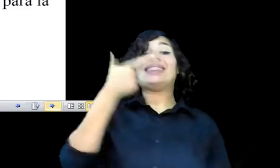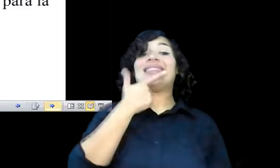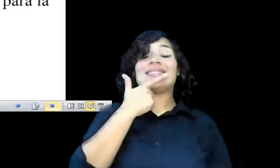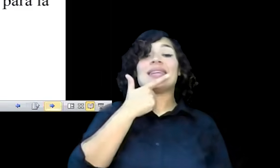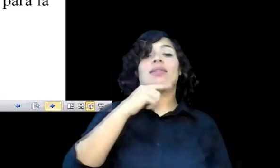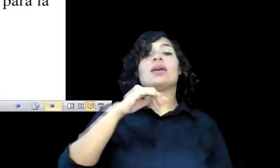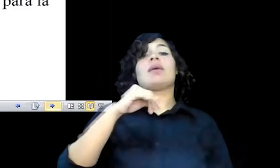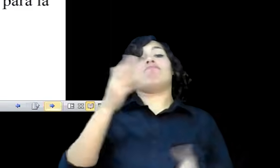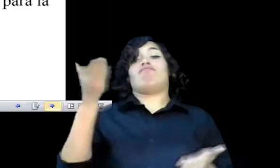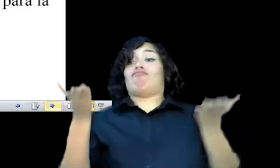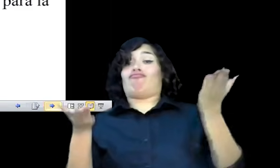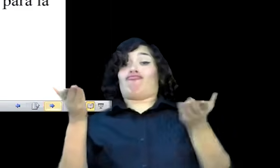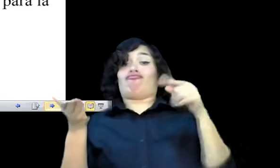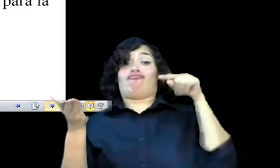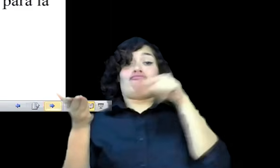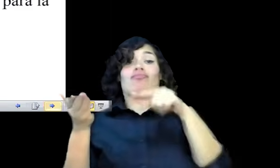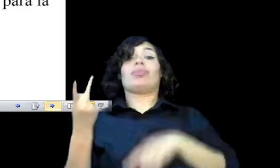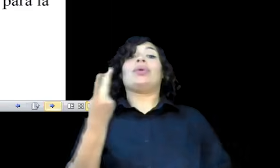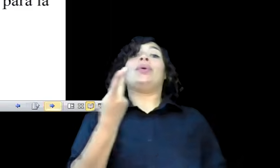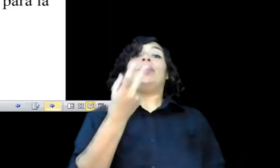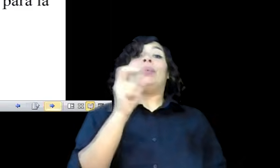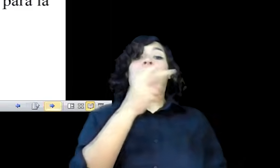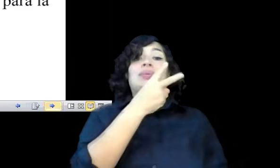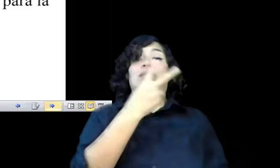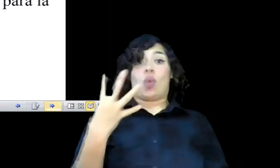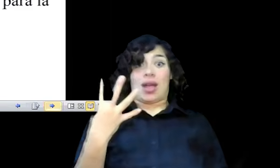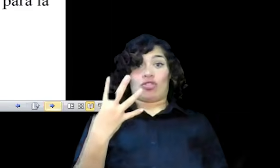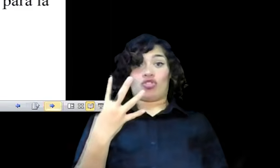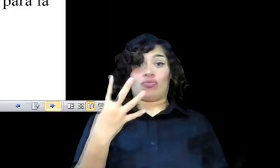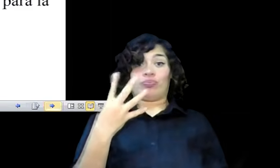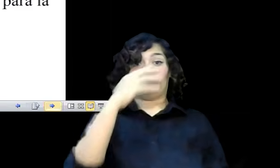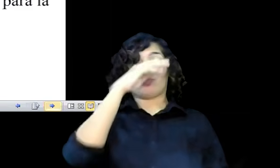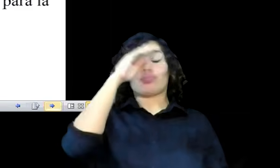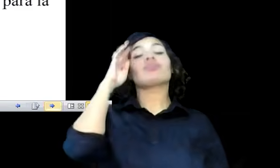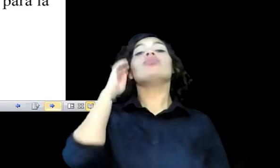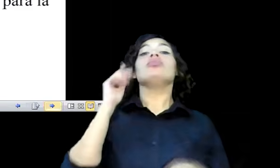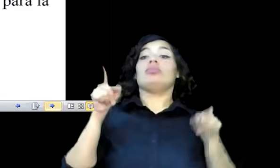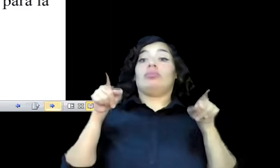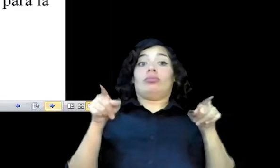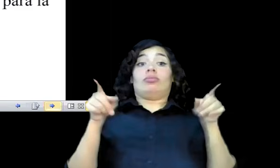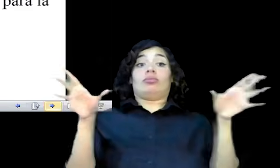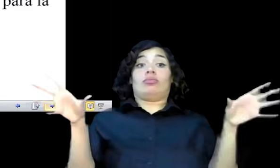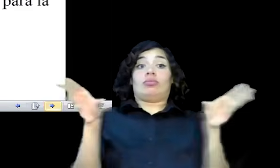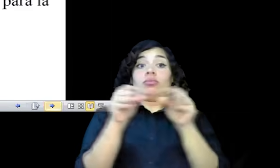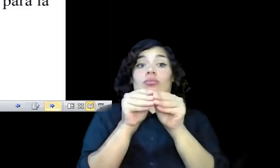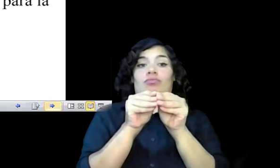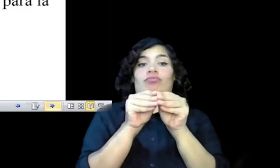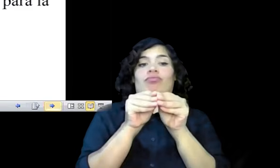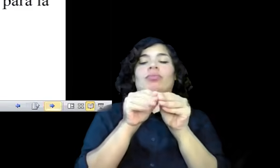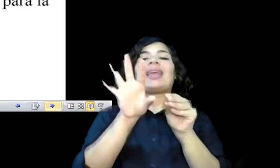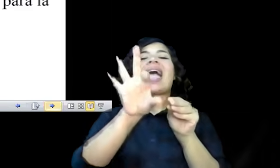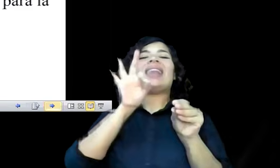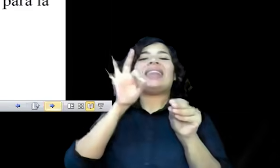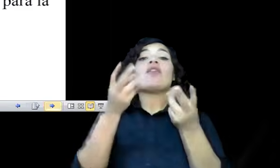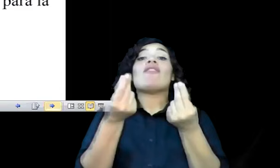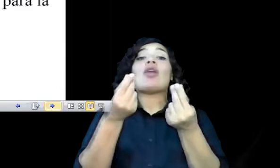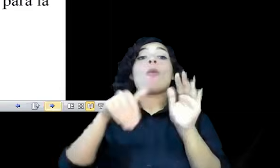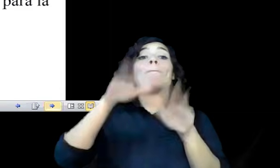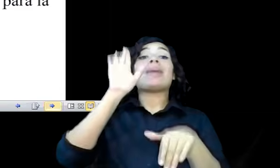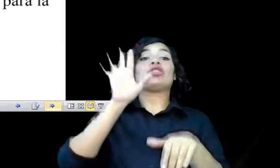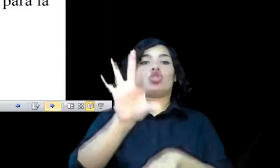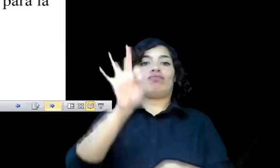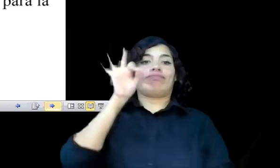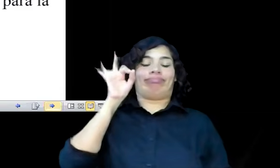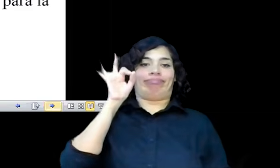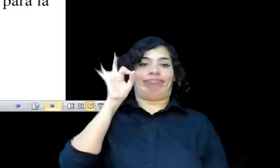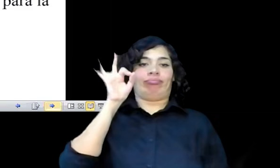caso, al periodo 2024. Y de los dos voy a tomar el valor mayor. Al valor